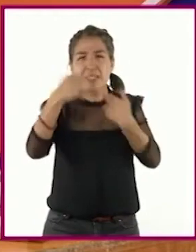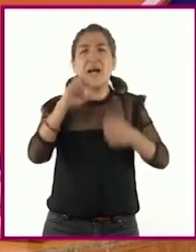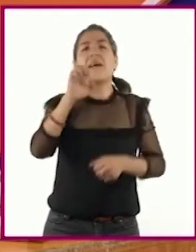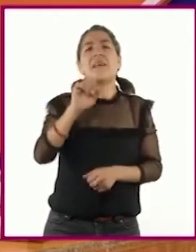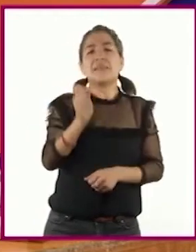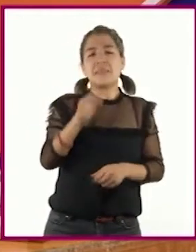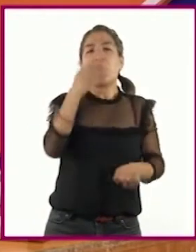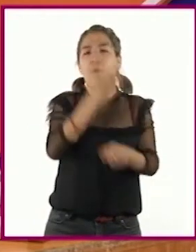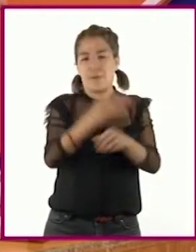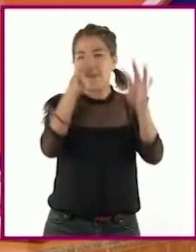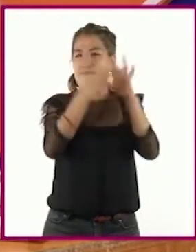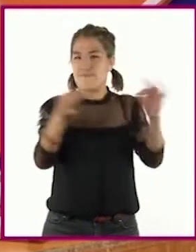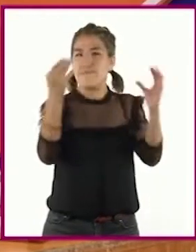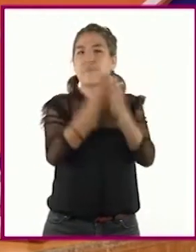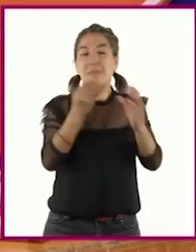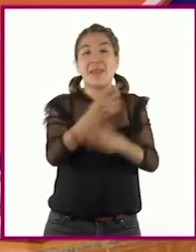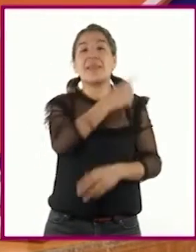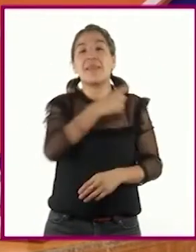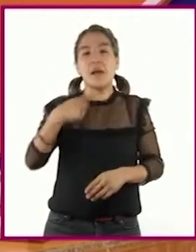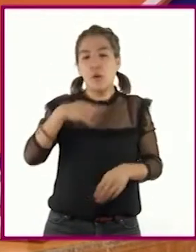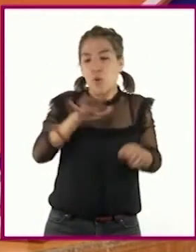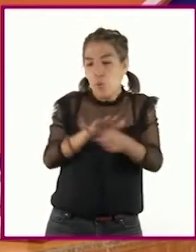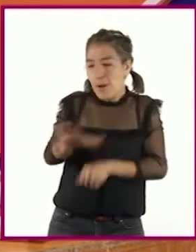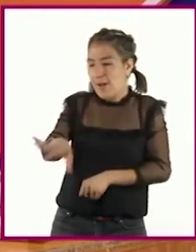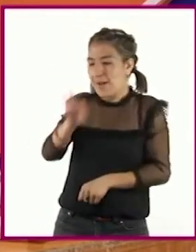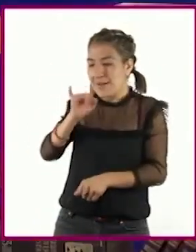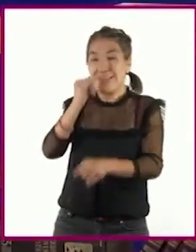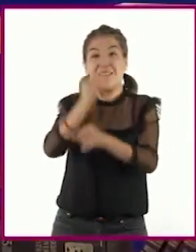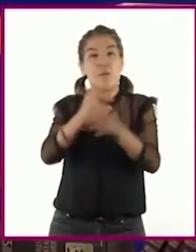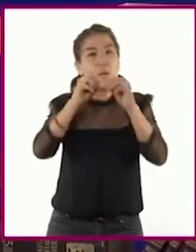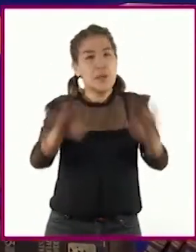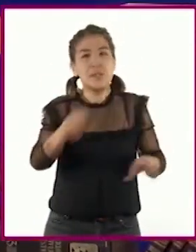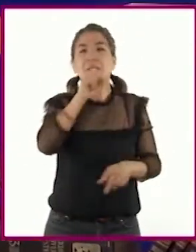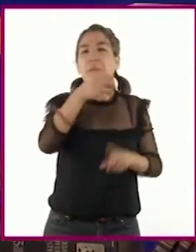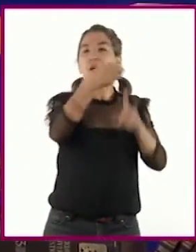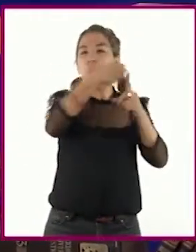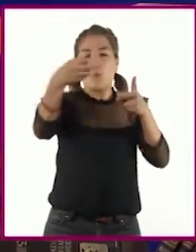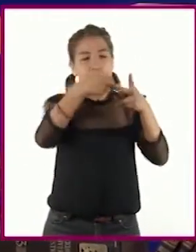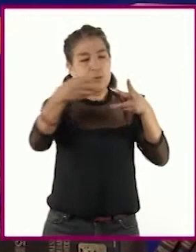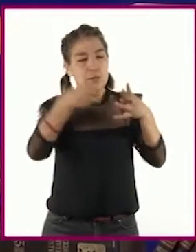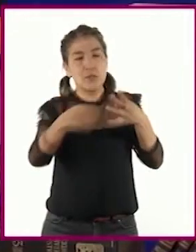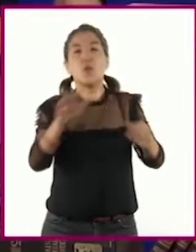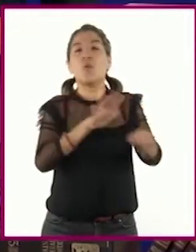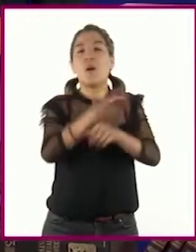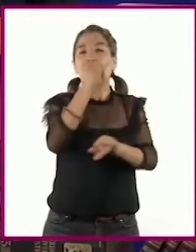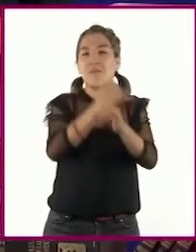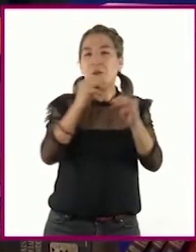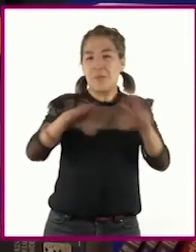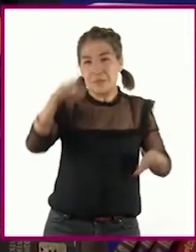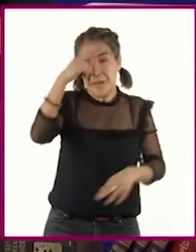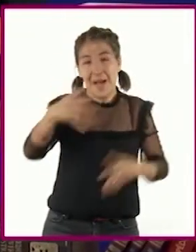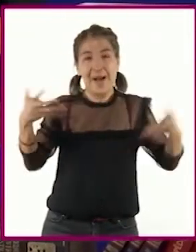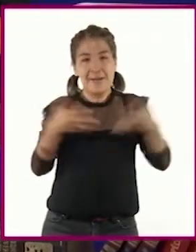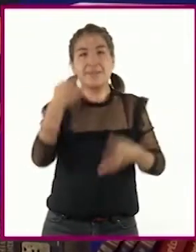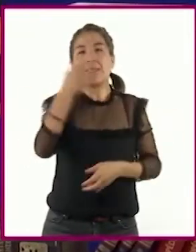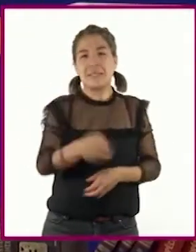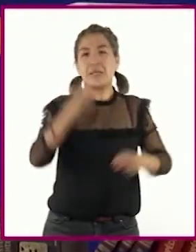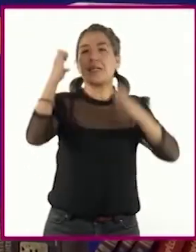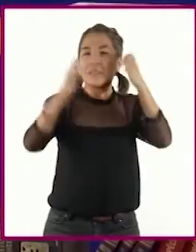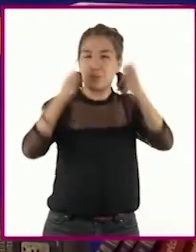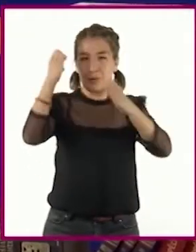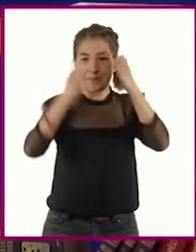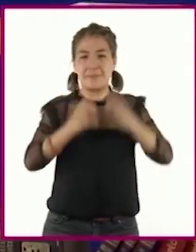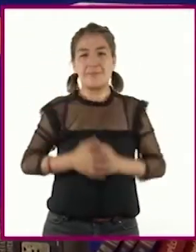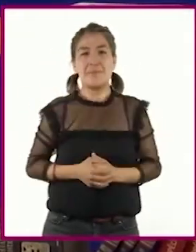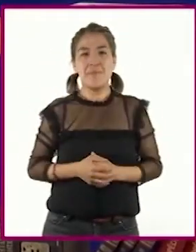sesión, pues tiene que ver con la elección y la organización de la información para realizar una